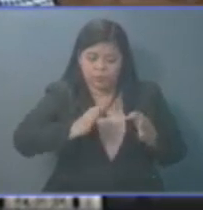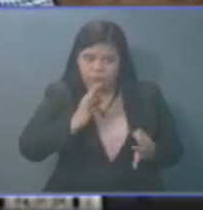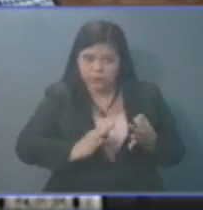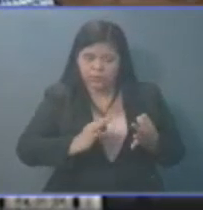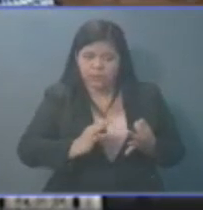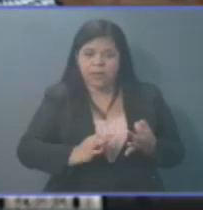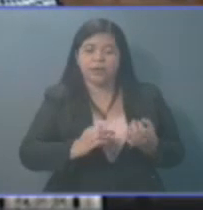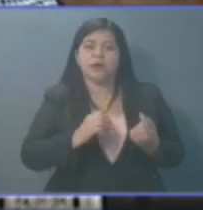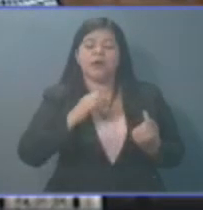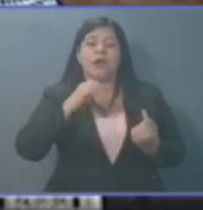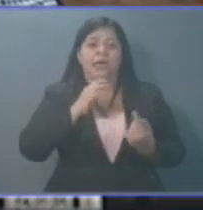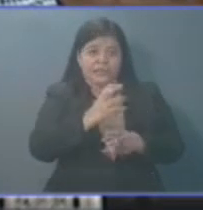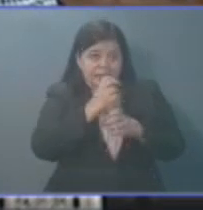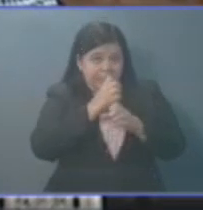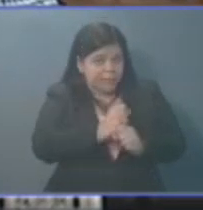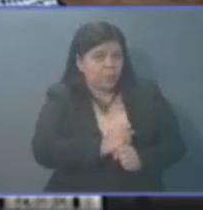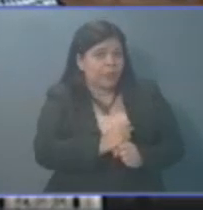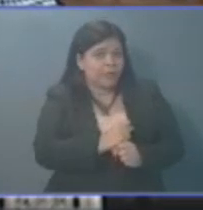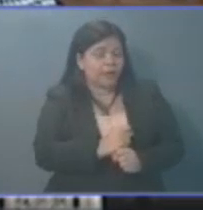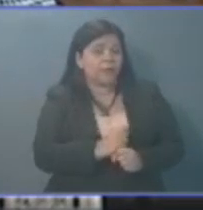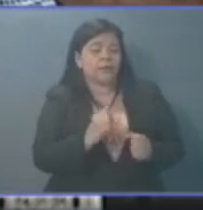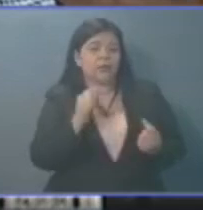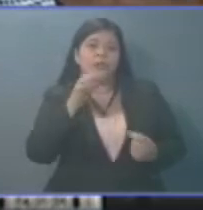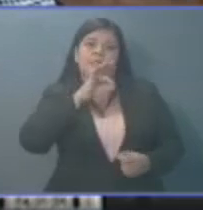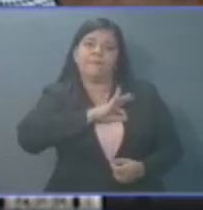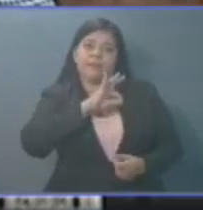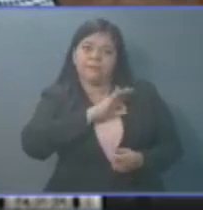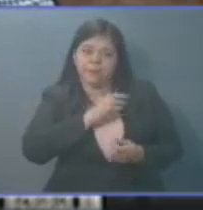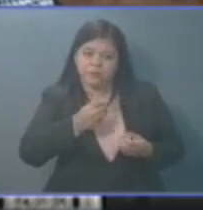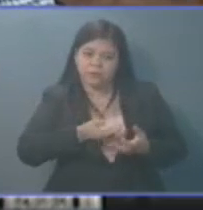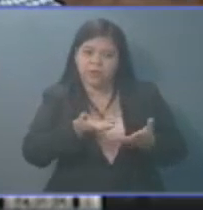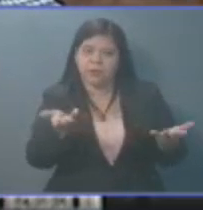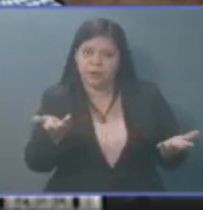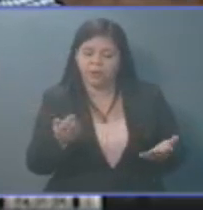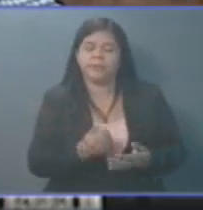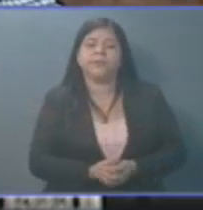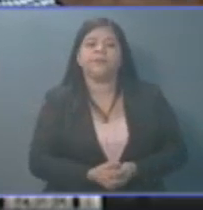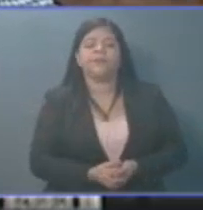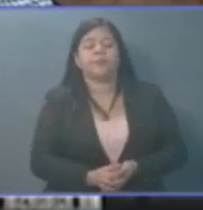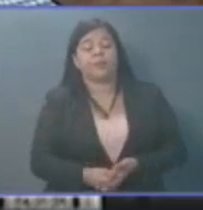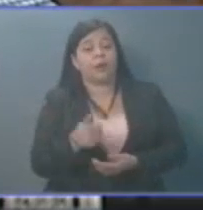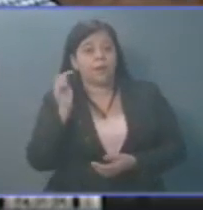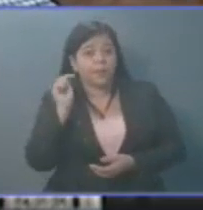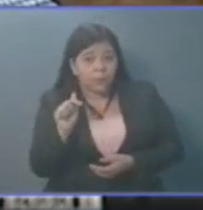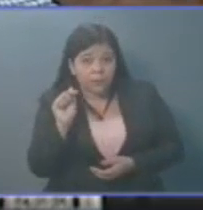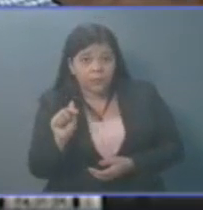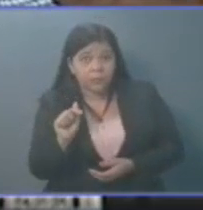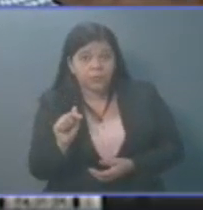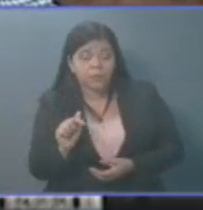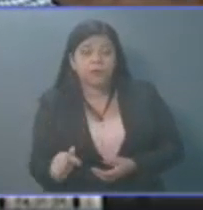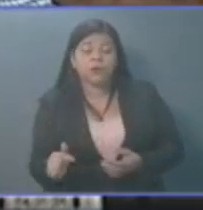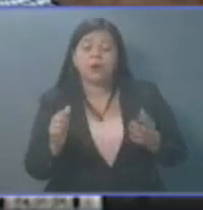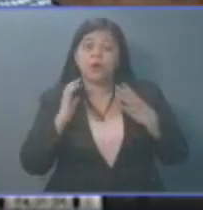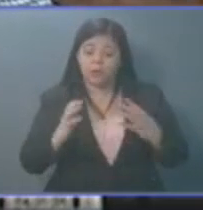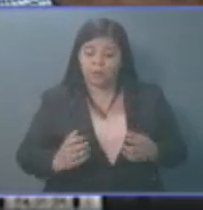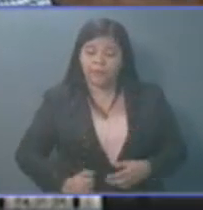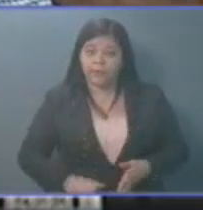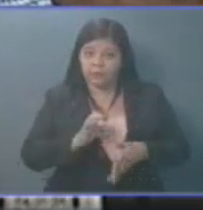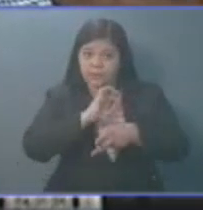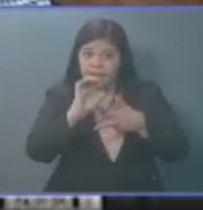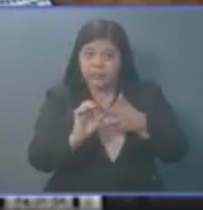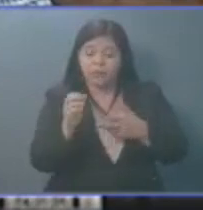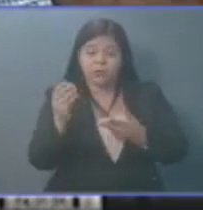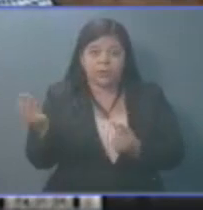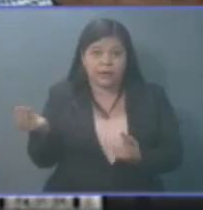justicia, de la seguridad jurídica y del bien común. En consecuencia, es obligación del Estado asegurar